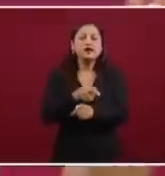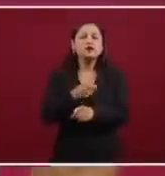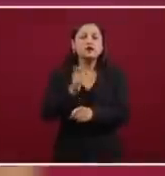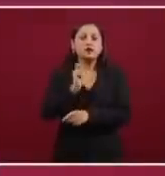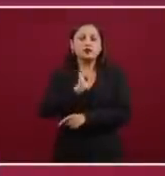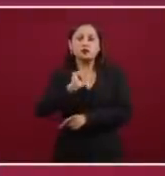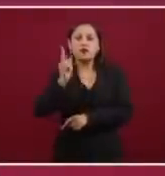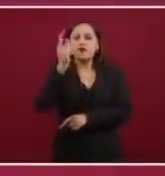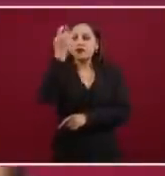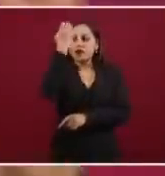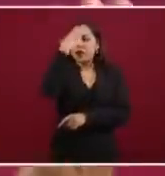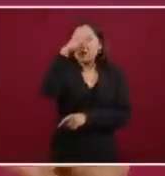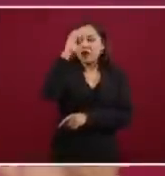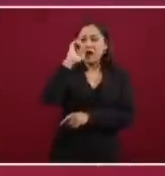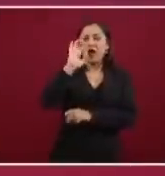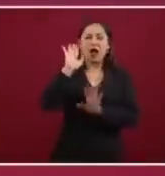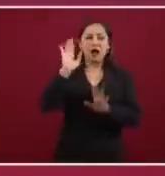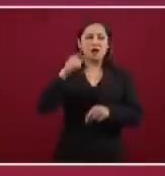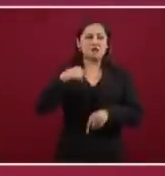científicos,